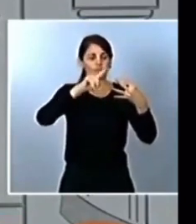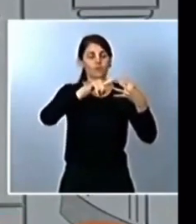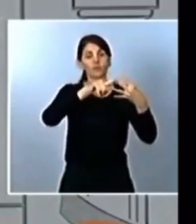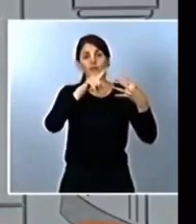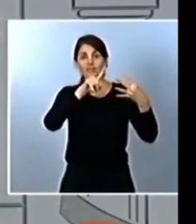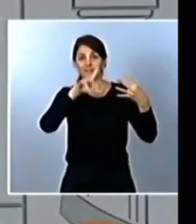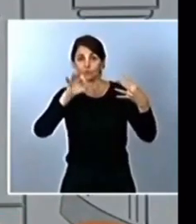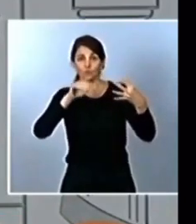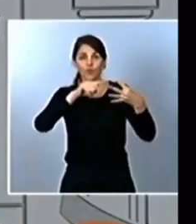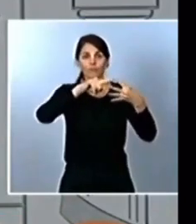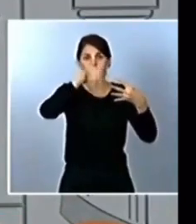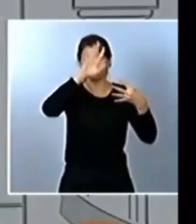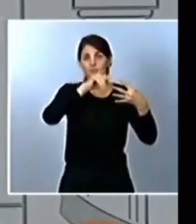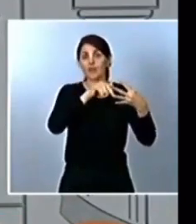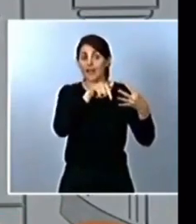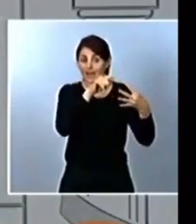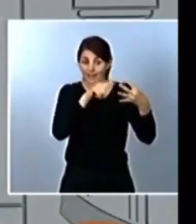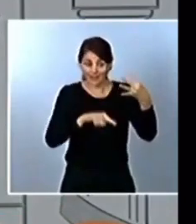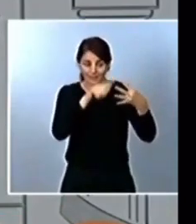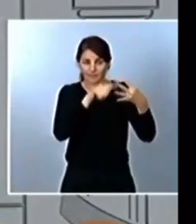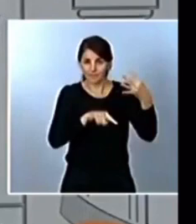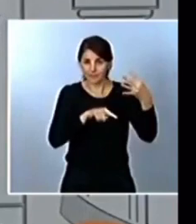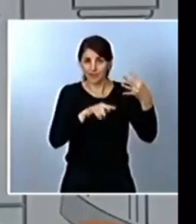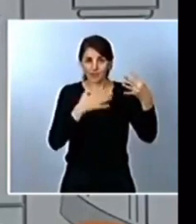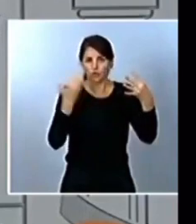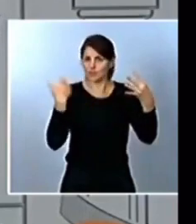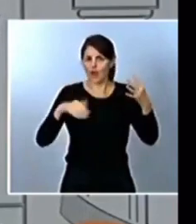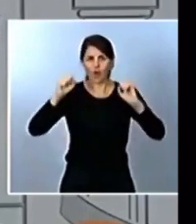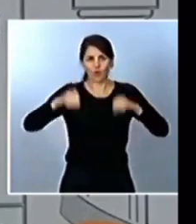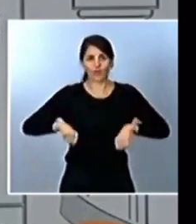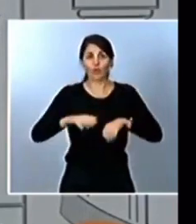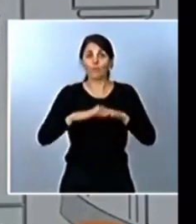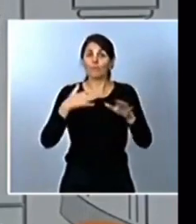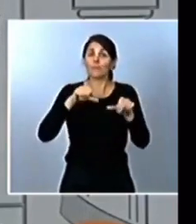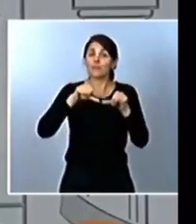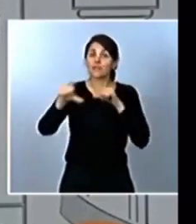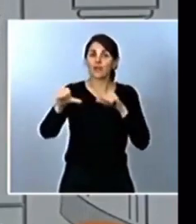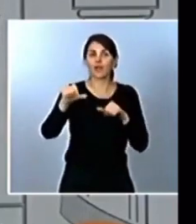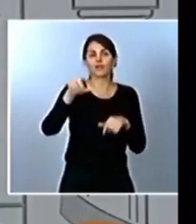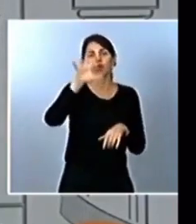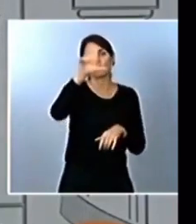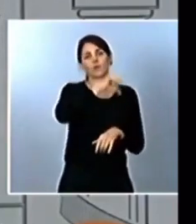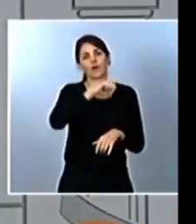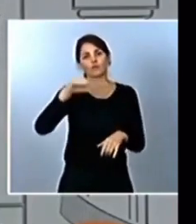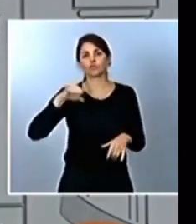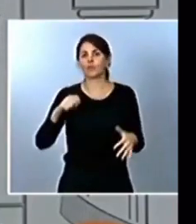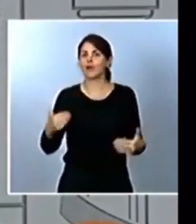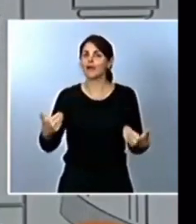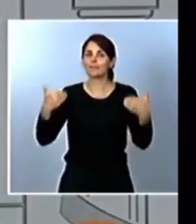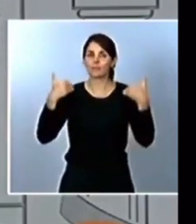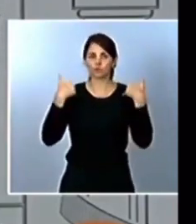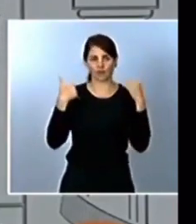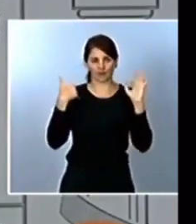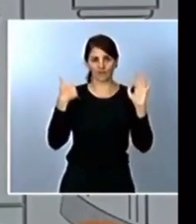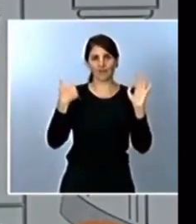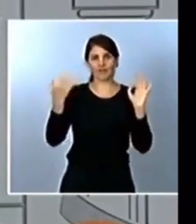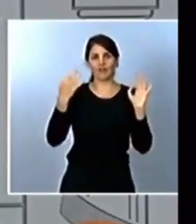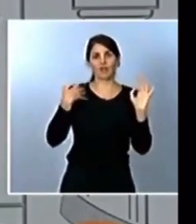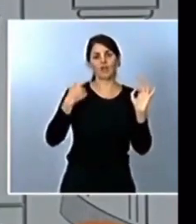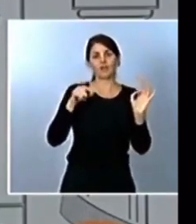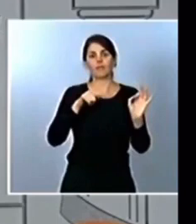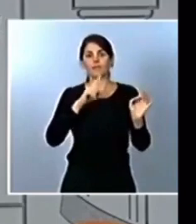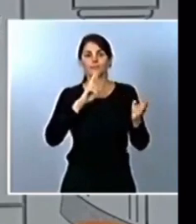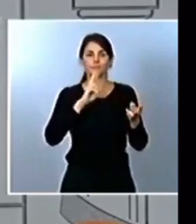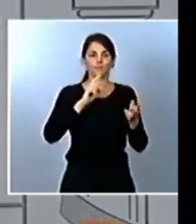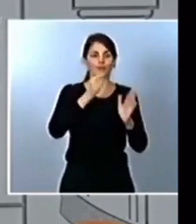que serán las comunidades autónomas quienes modulen en el ámbito de sus competencias precisamente esa respuesta. Si a lo mejor en